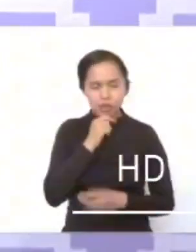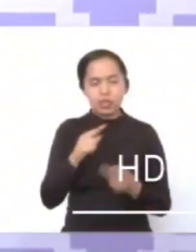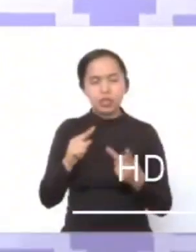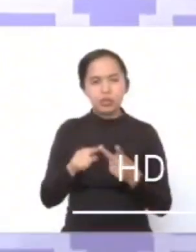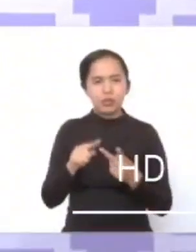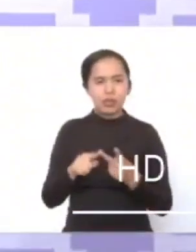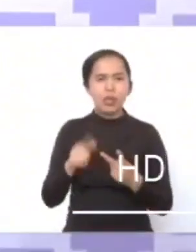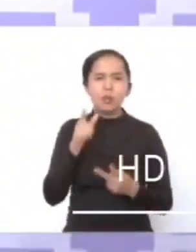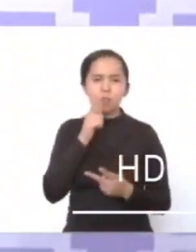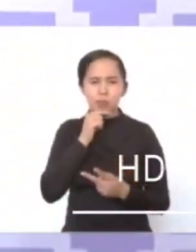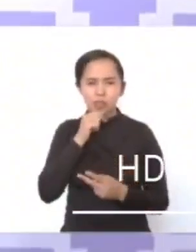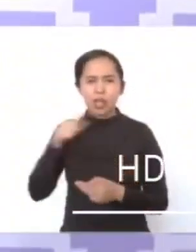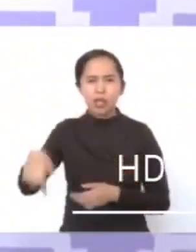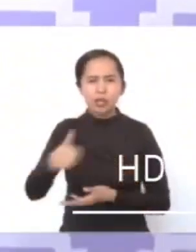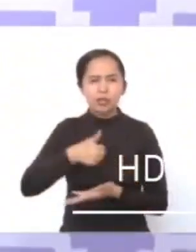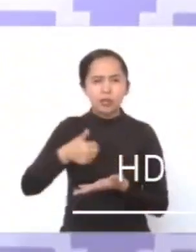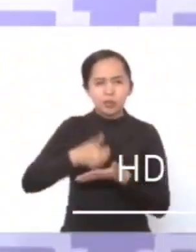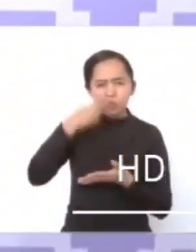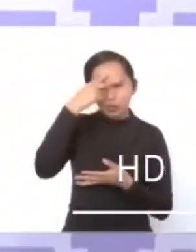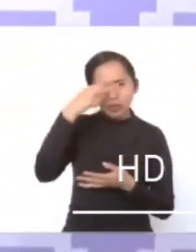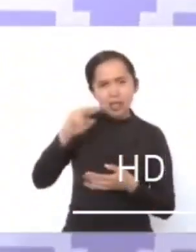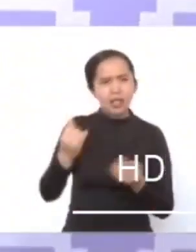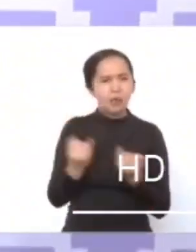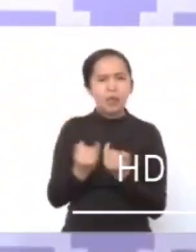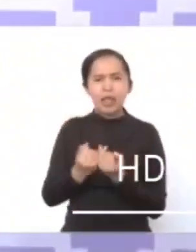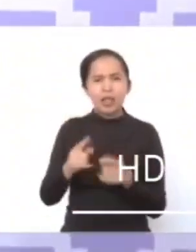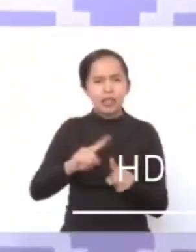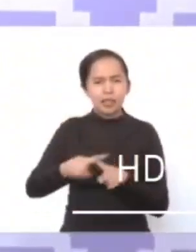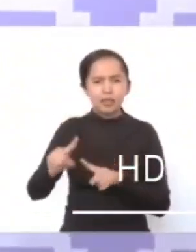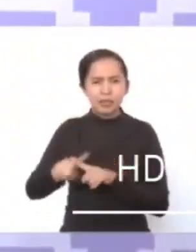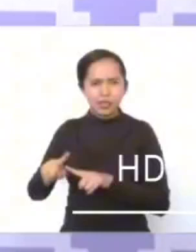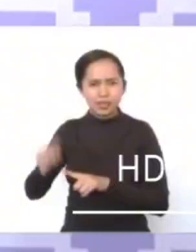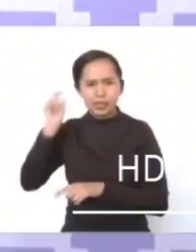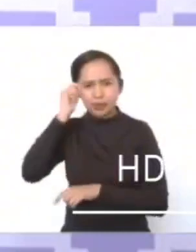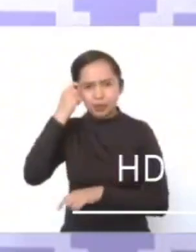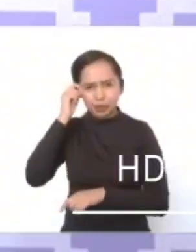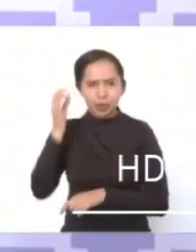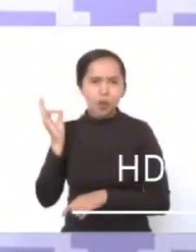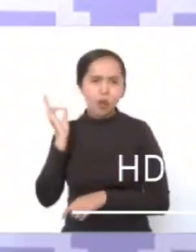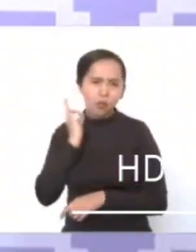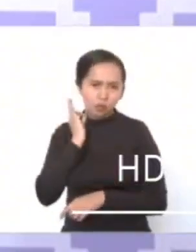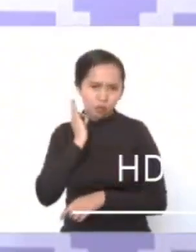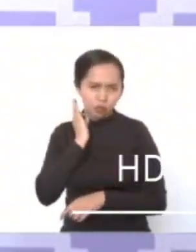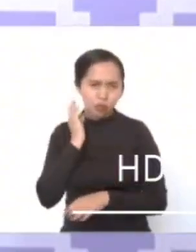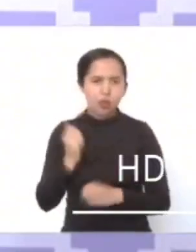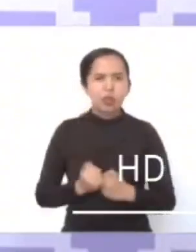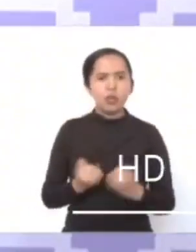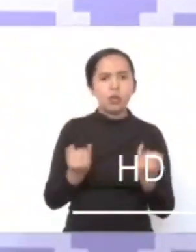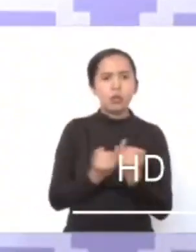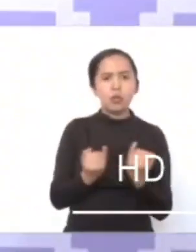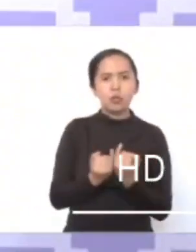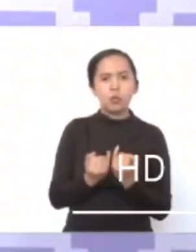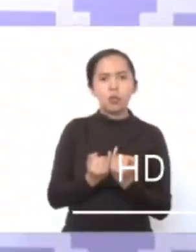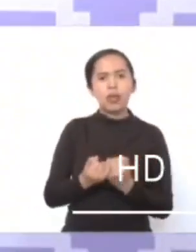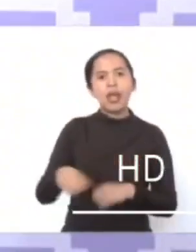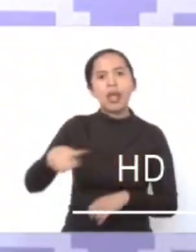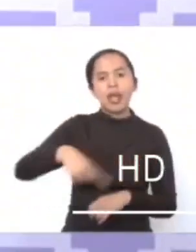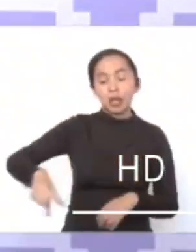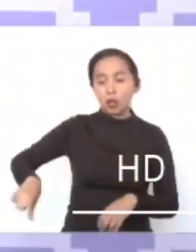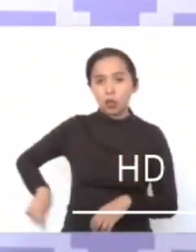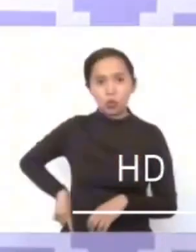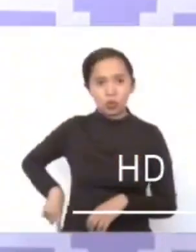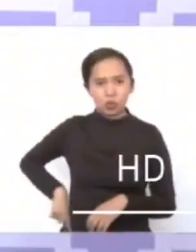de la Ciudad de México y todos los servidores de la Fiscalía. Coordinación entre los órganos de